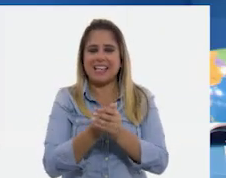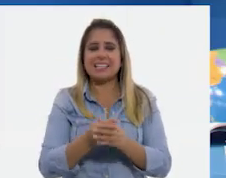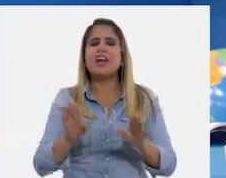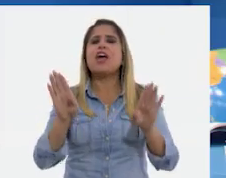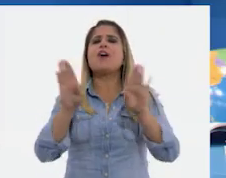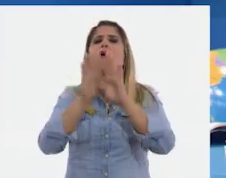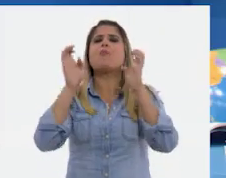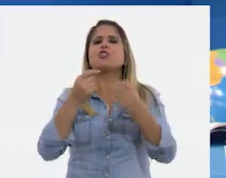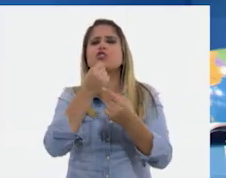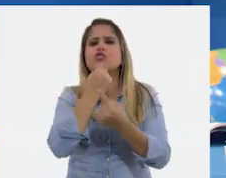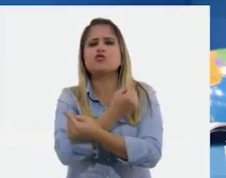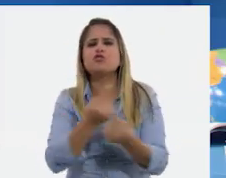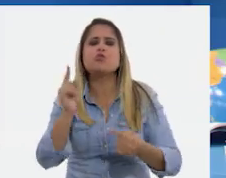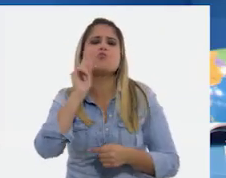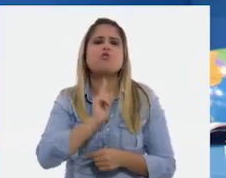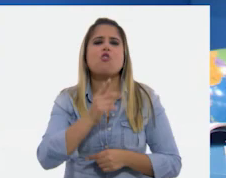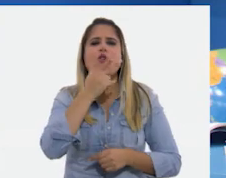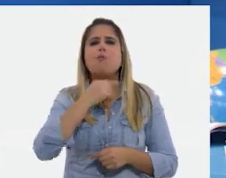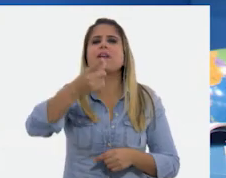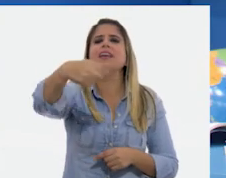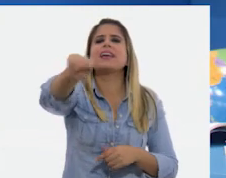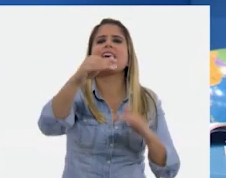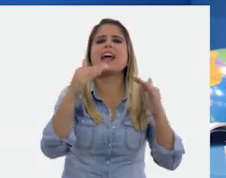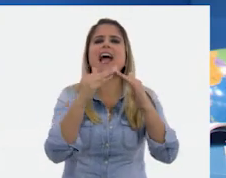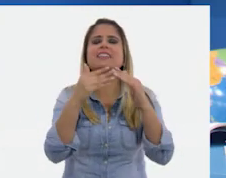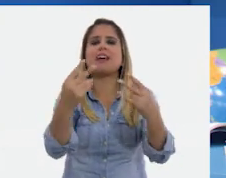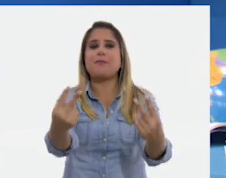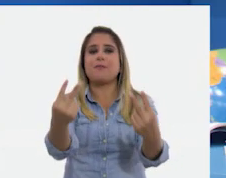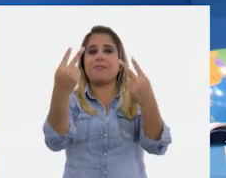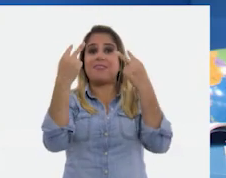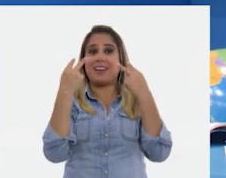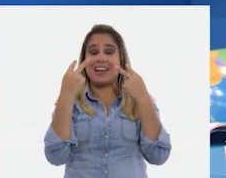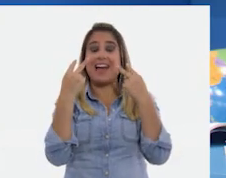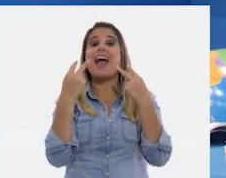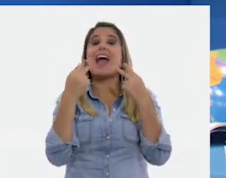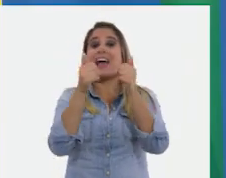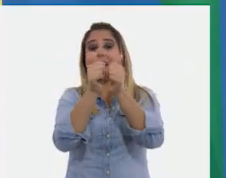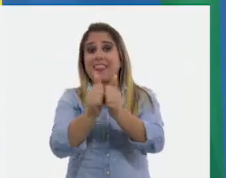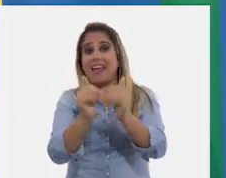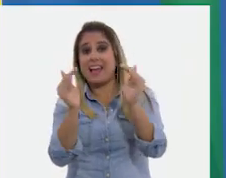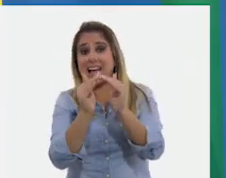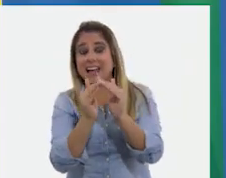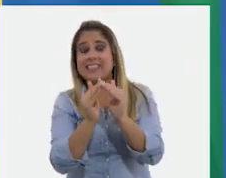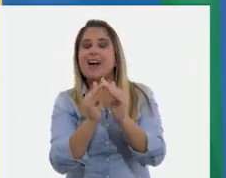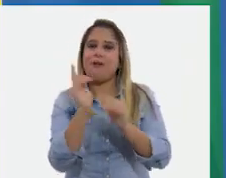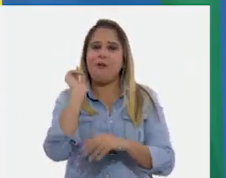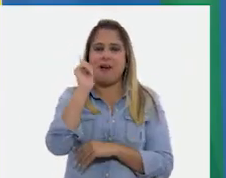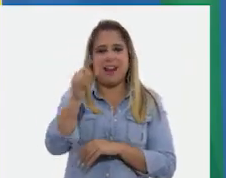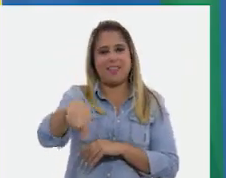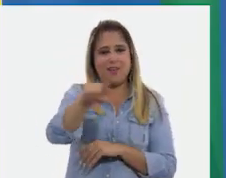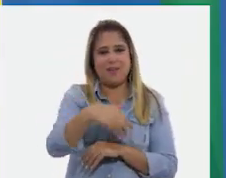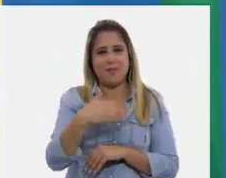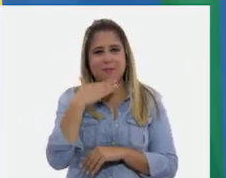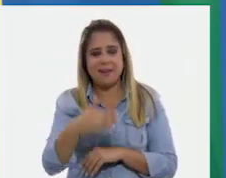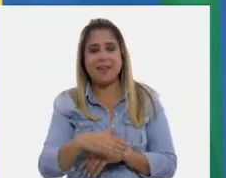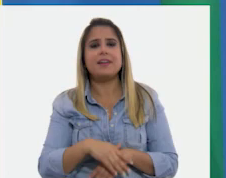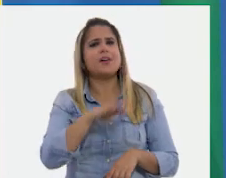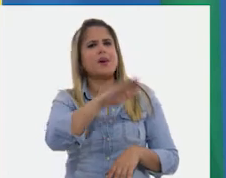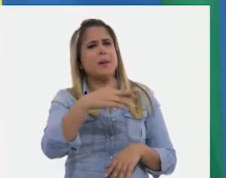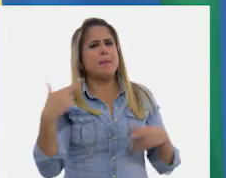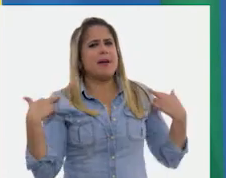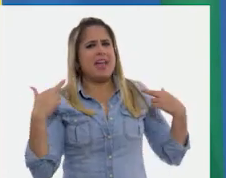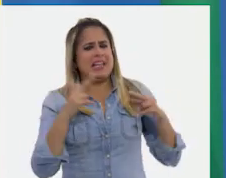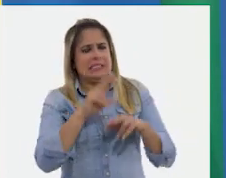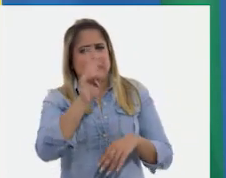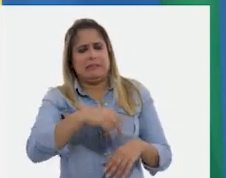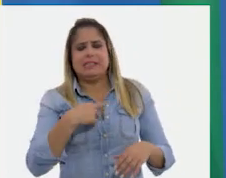los niños y niñas que nos acompañan desde casa? Esperamos que muy bien. Maestra, le quería comentar que estoy